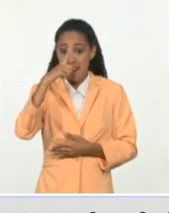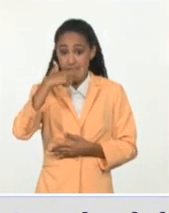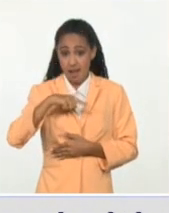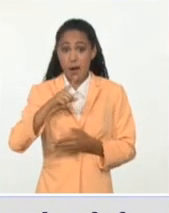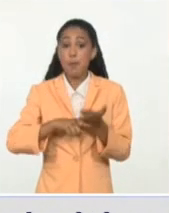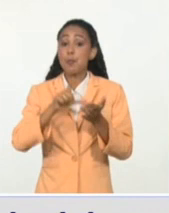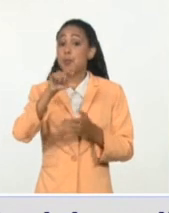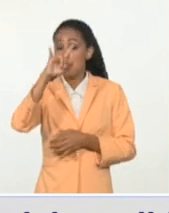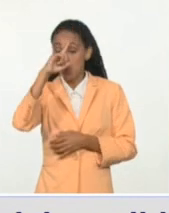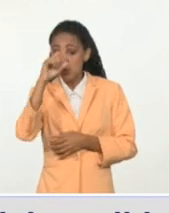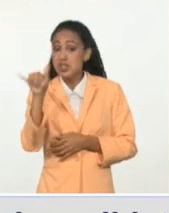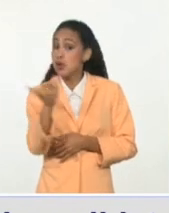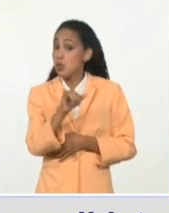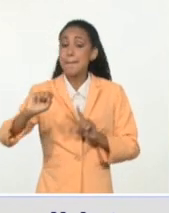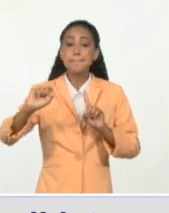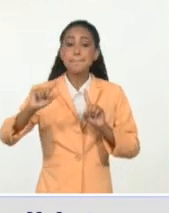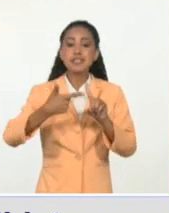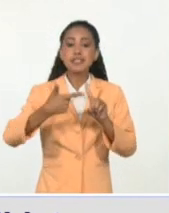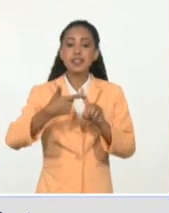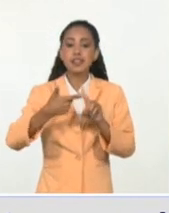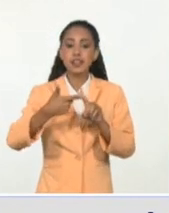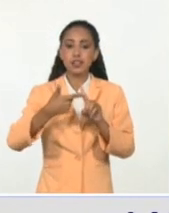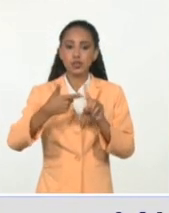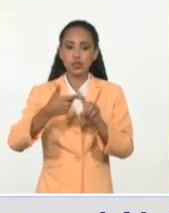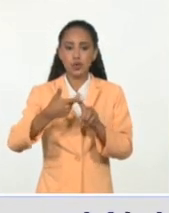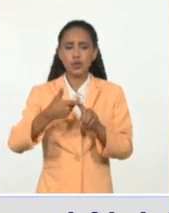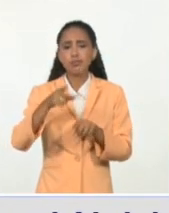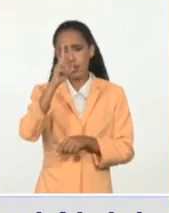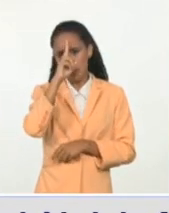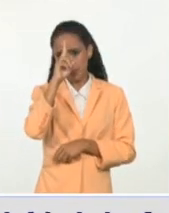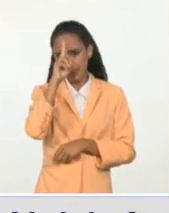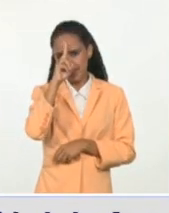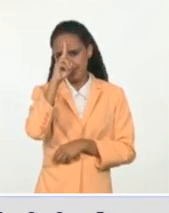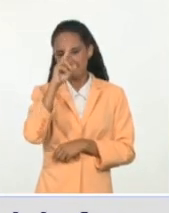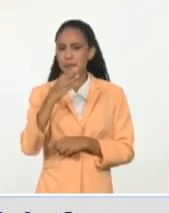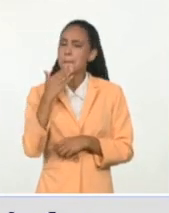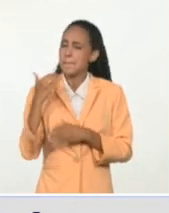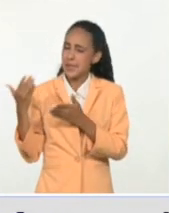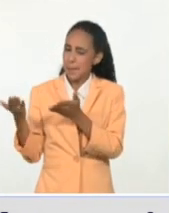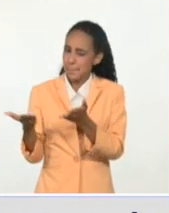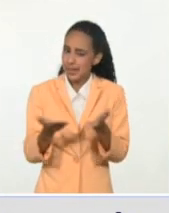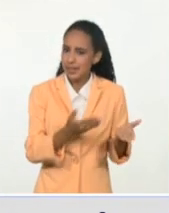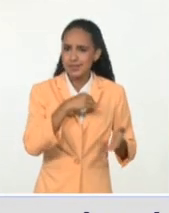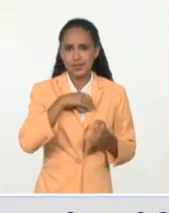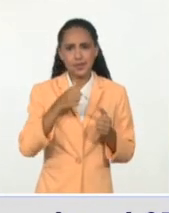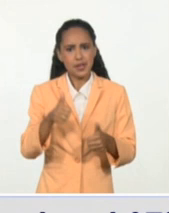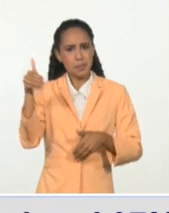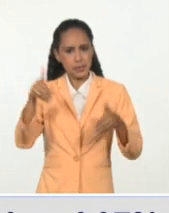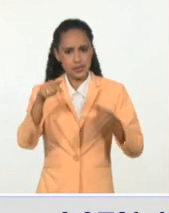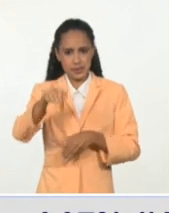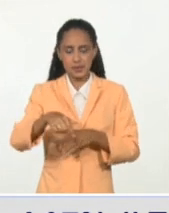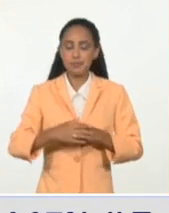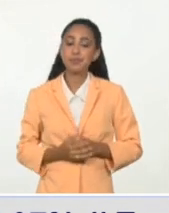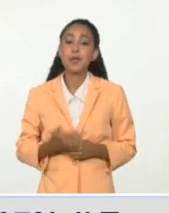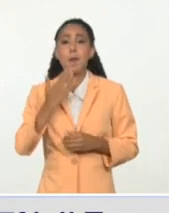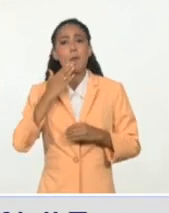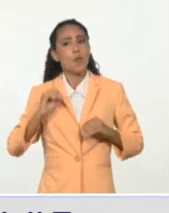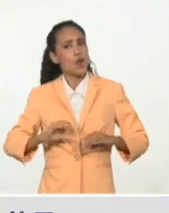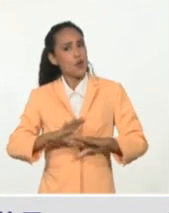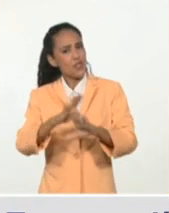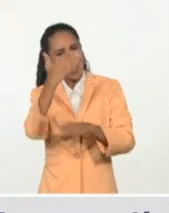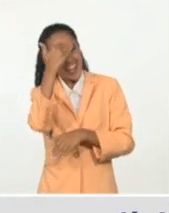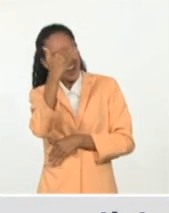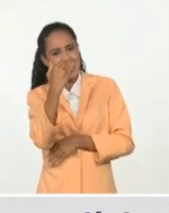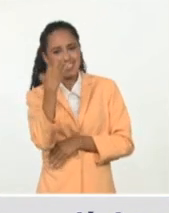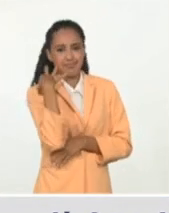del Instituto de Hematología e Inmunología. Bienvenido, doctor, un gusto tremendo tenerlo hoy aquí. Muy buenos días, Gisela. Muchas gracias por habernos invitado.